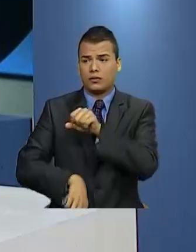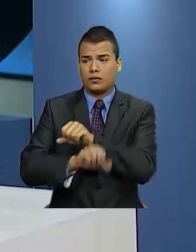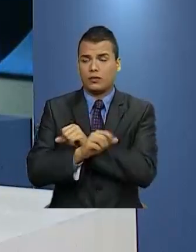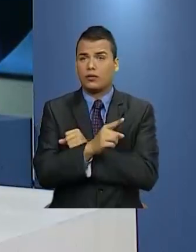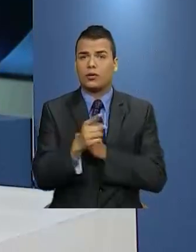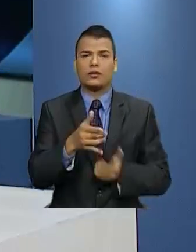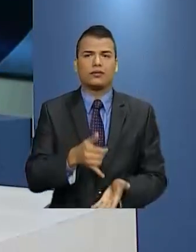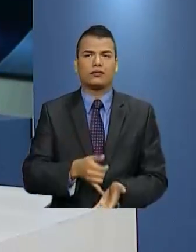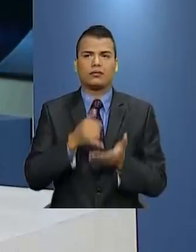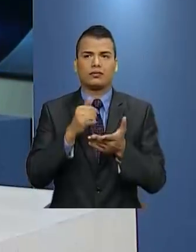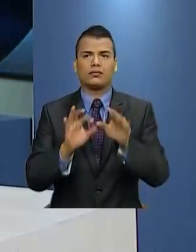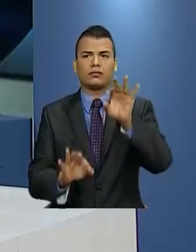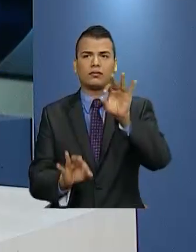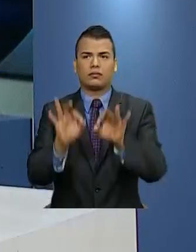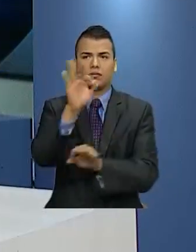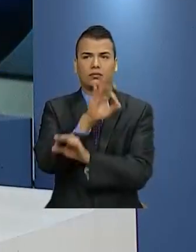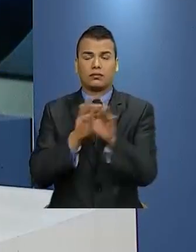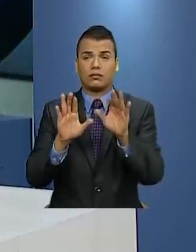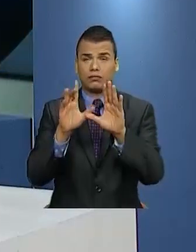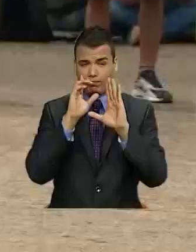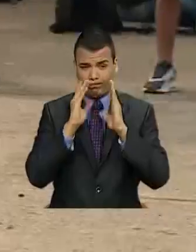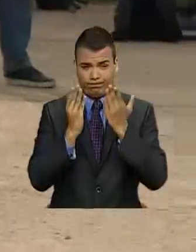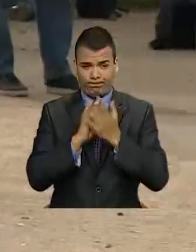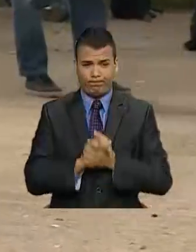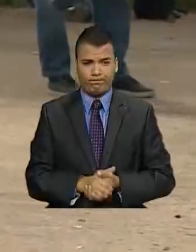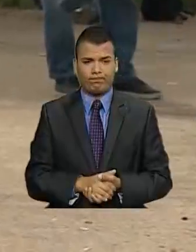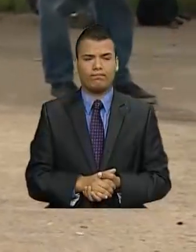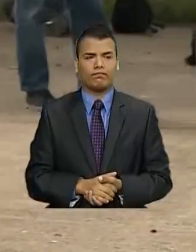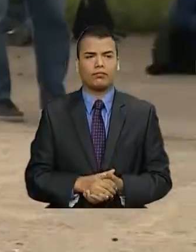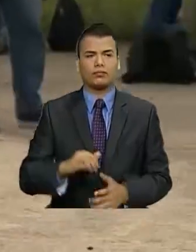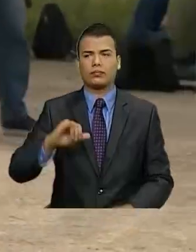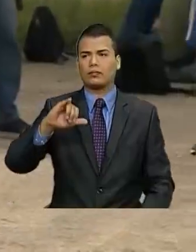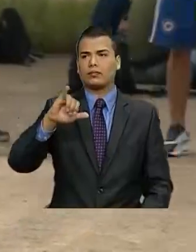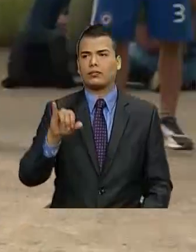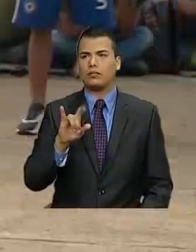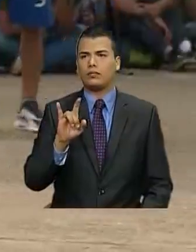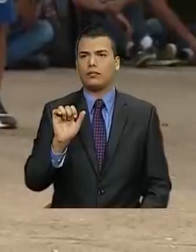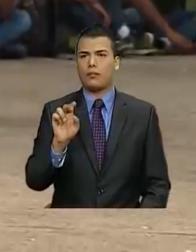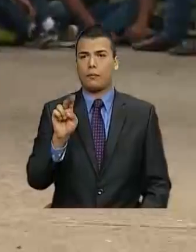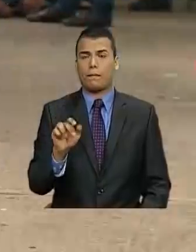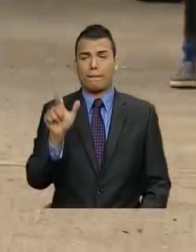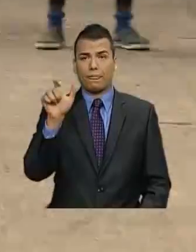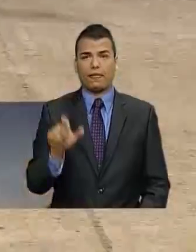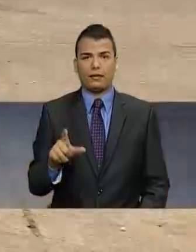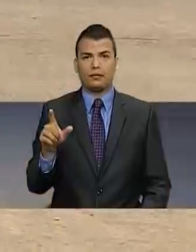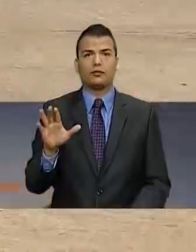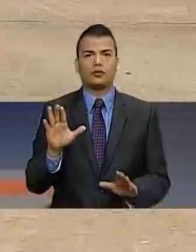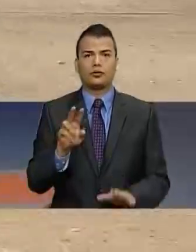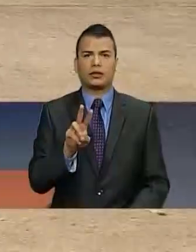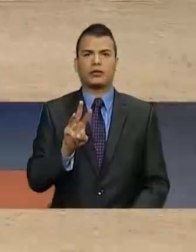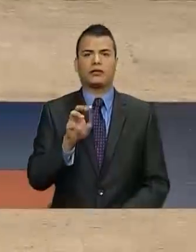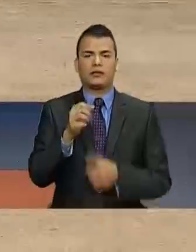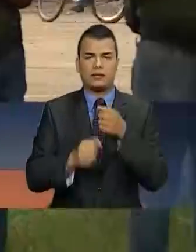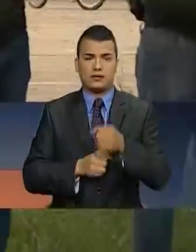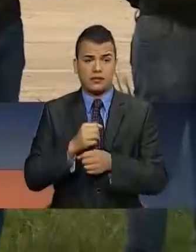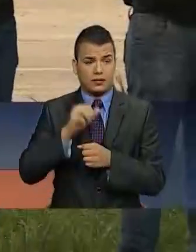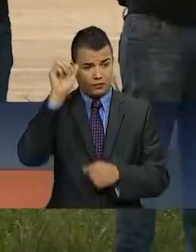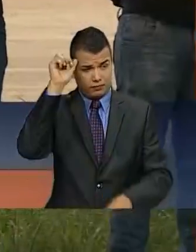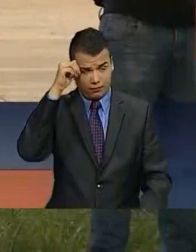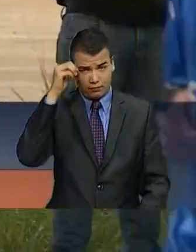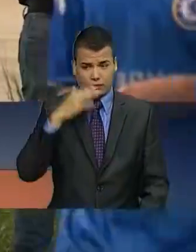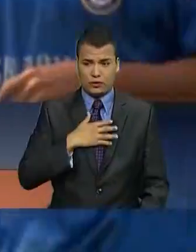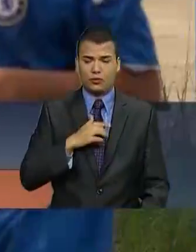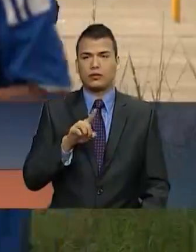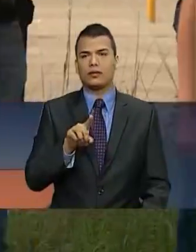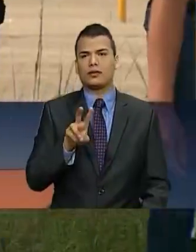Copa Telepacífico. Juan Carlos Carabalí es un joven caleño de 23 años que recuerda cómo con tan